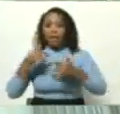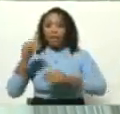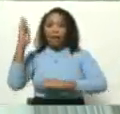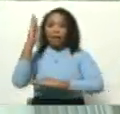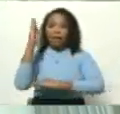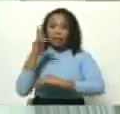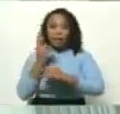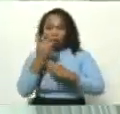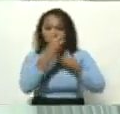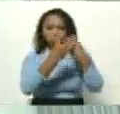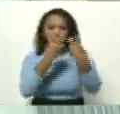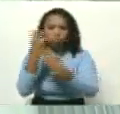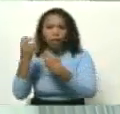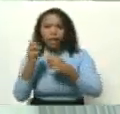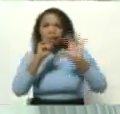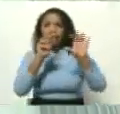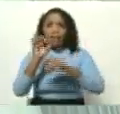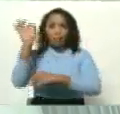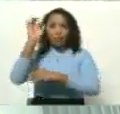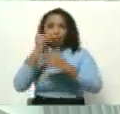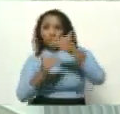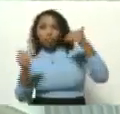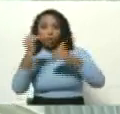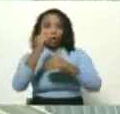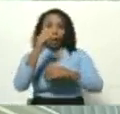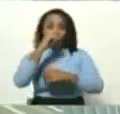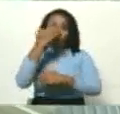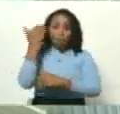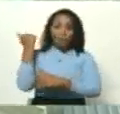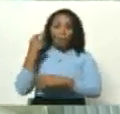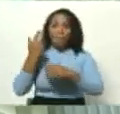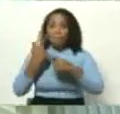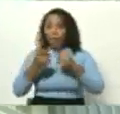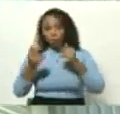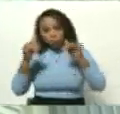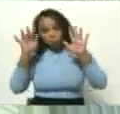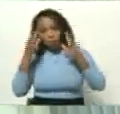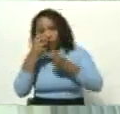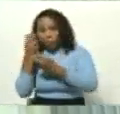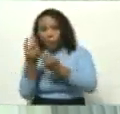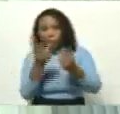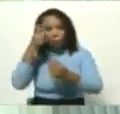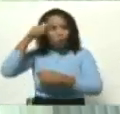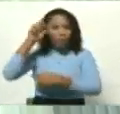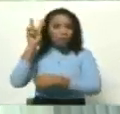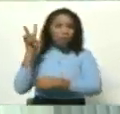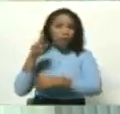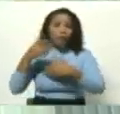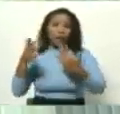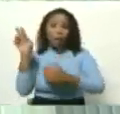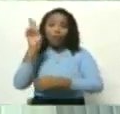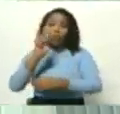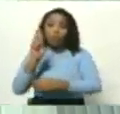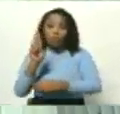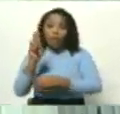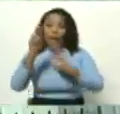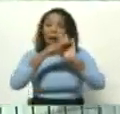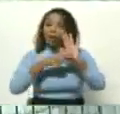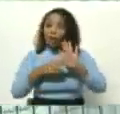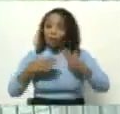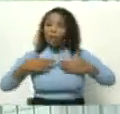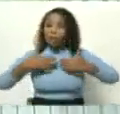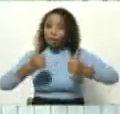de un aforo del 70% superior al año pasado, pero por supuesto haciendo la invitación al pueblo venezolano de que utilicen las medidas